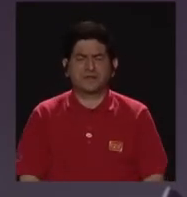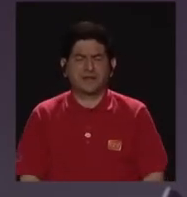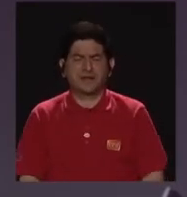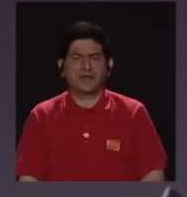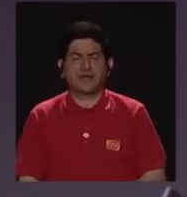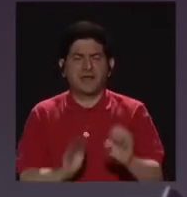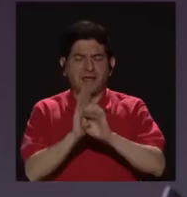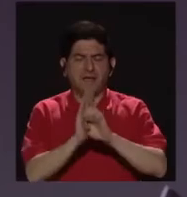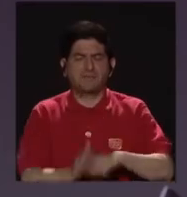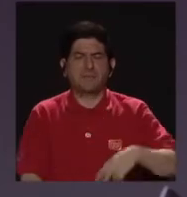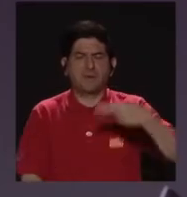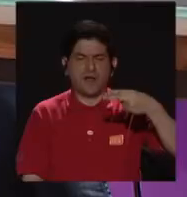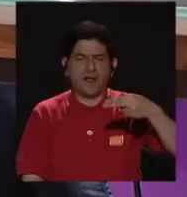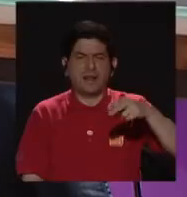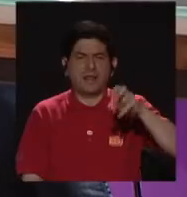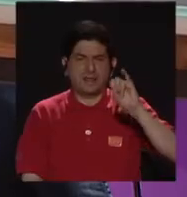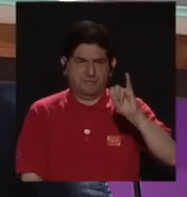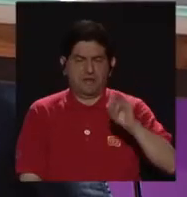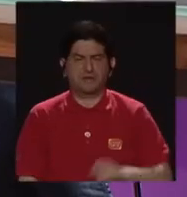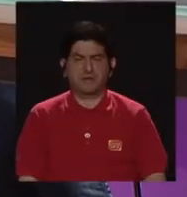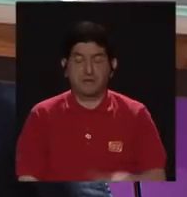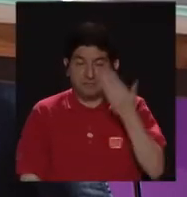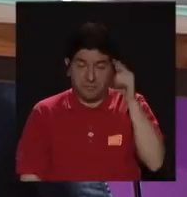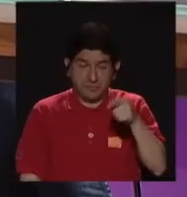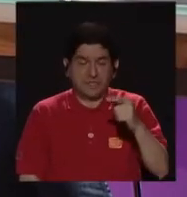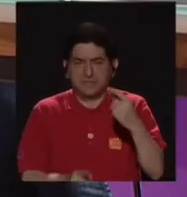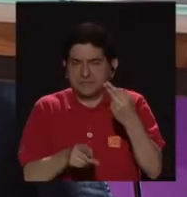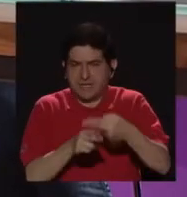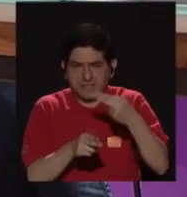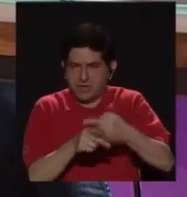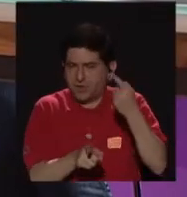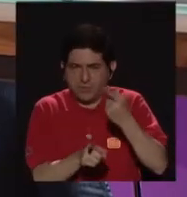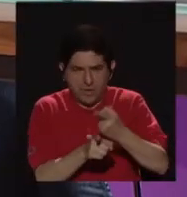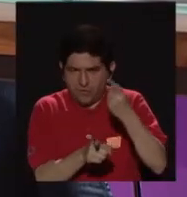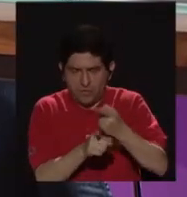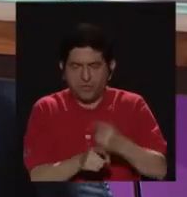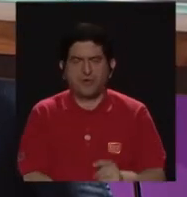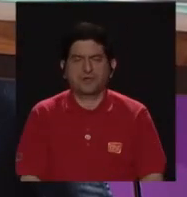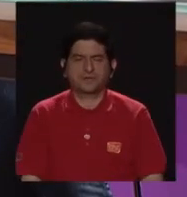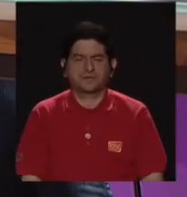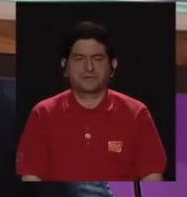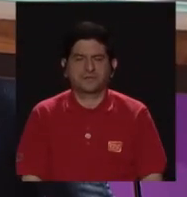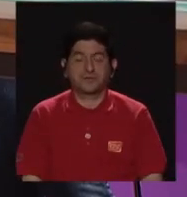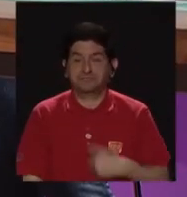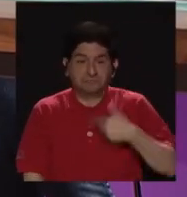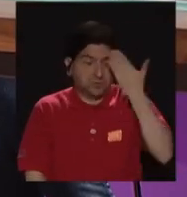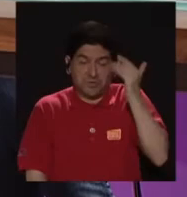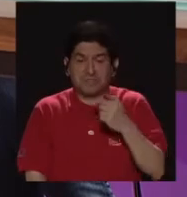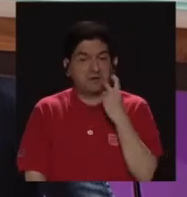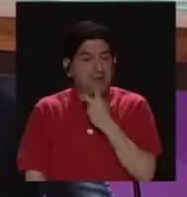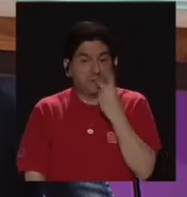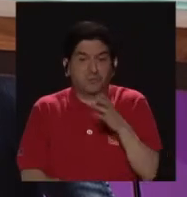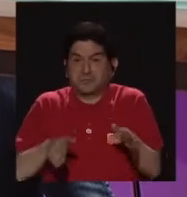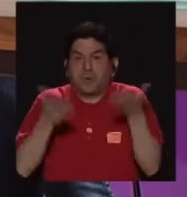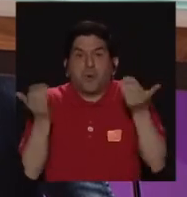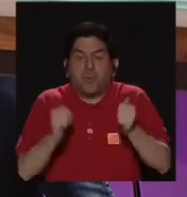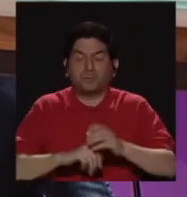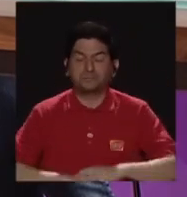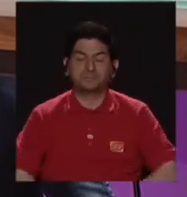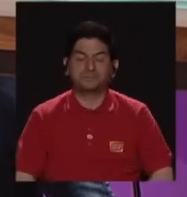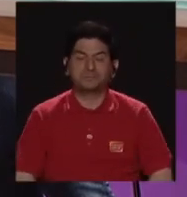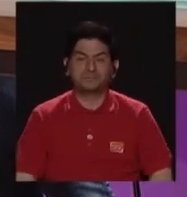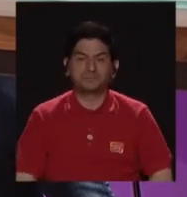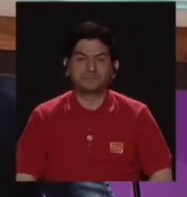y no sé si se pronuncia así el apellido la verdad que bueno